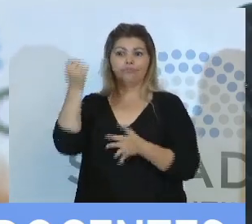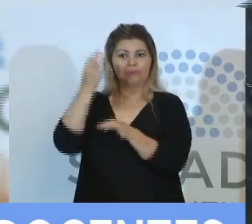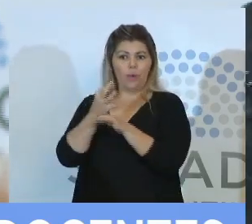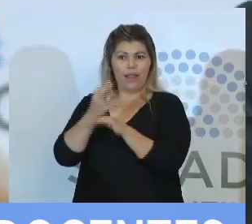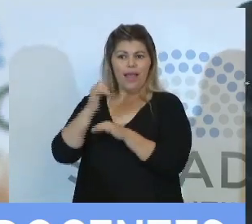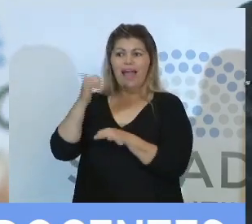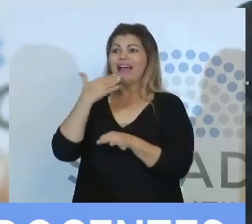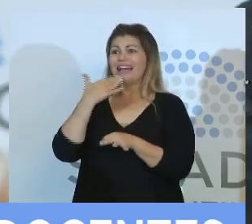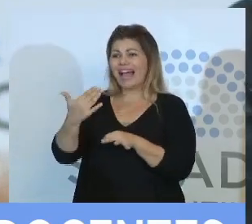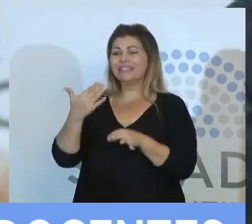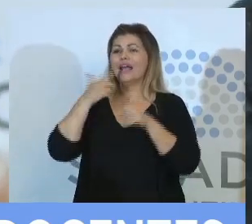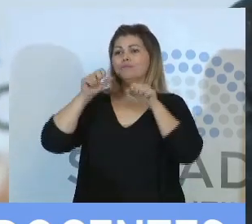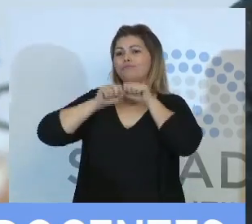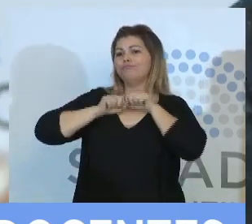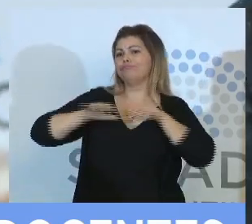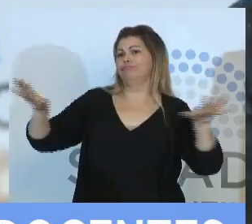el caso se hizo público.